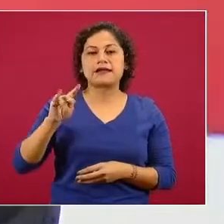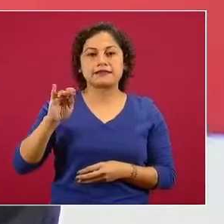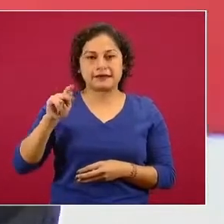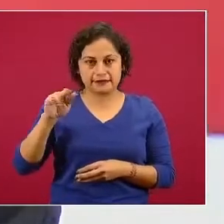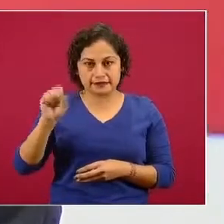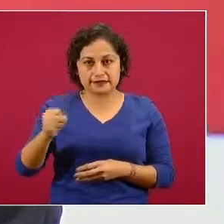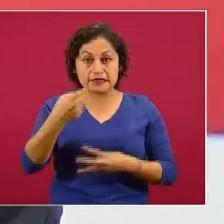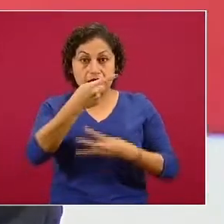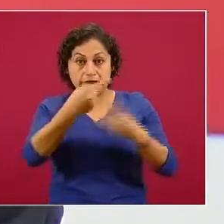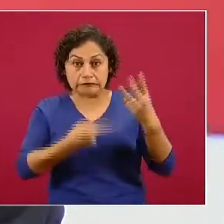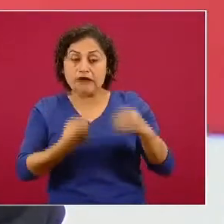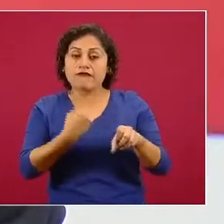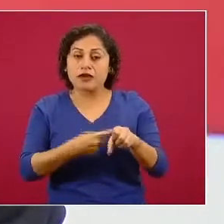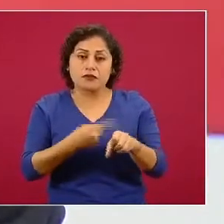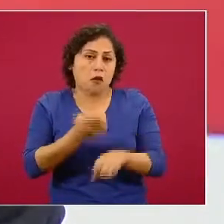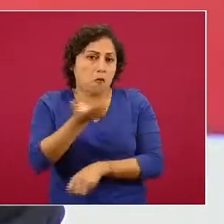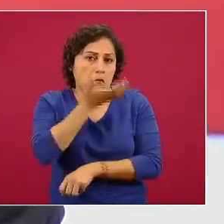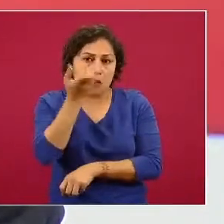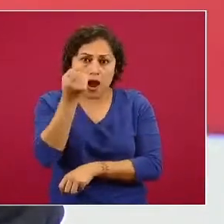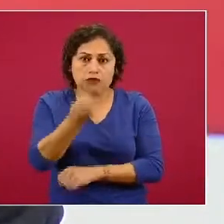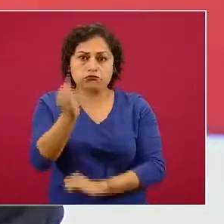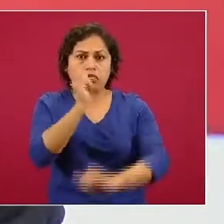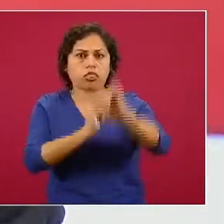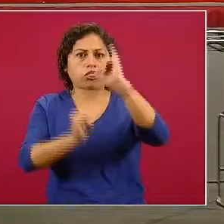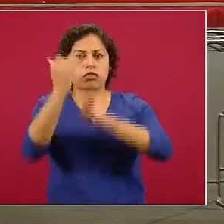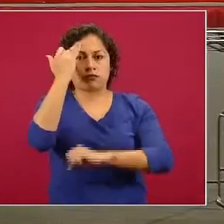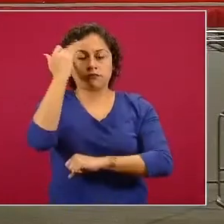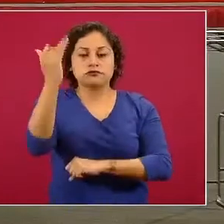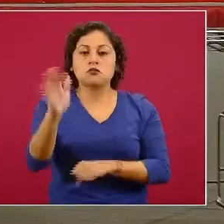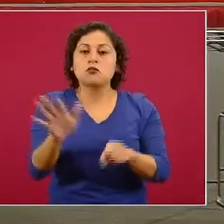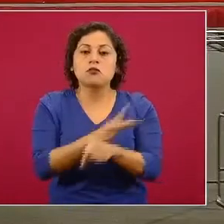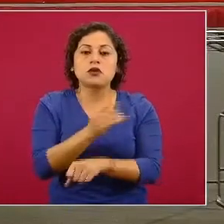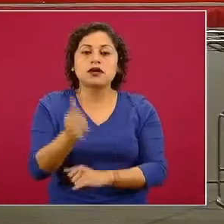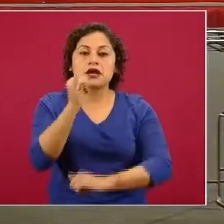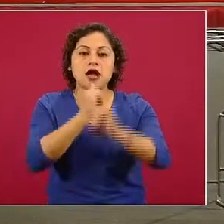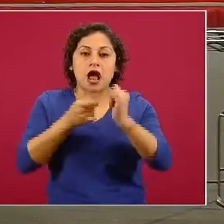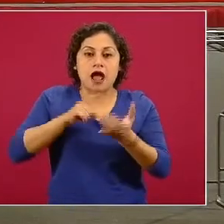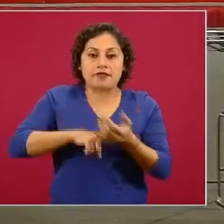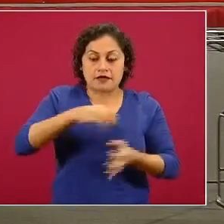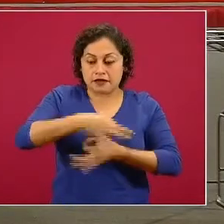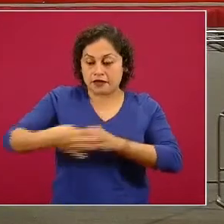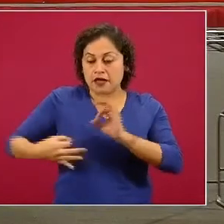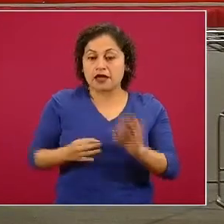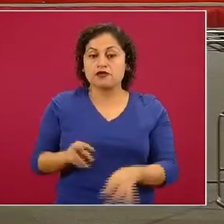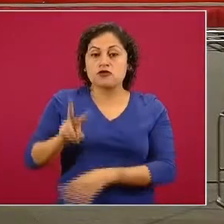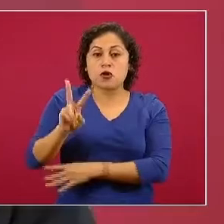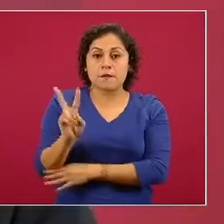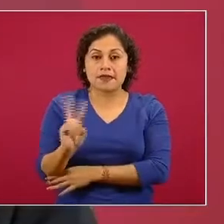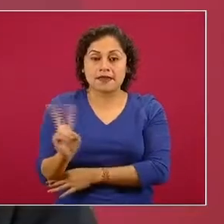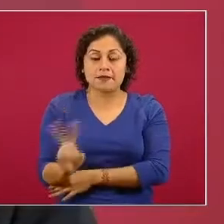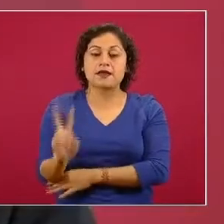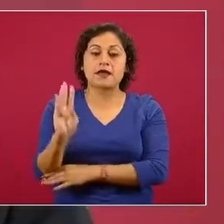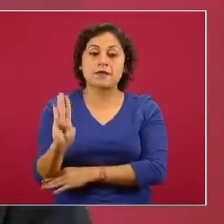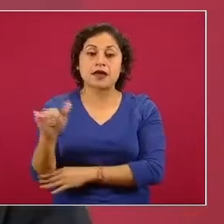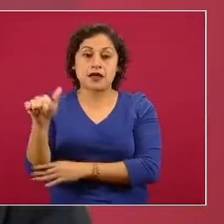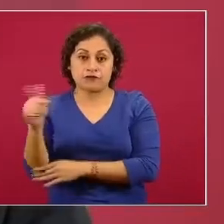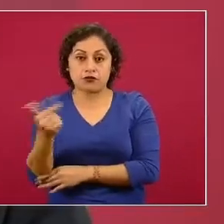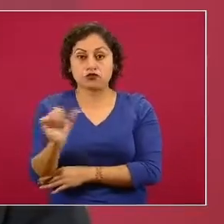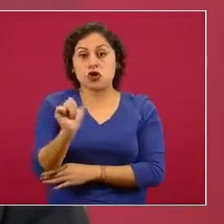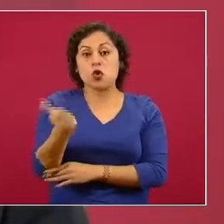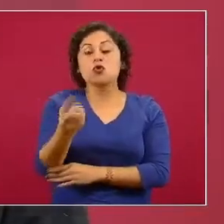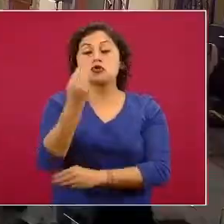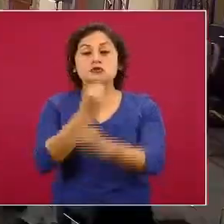cosas muy comunes. El alcohol afecta la absorción de la vitamina B12 y de algunos otros nutrientes. Y entonces, con el